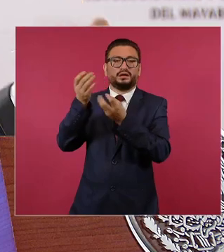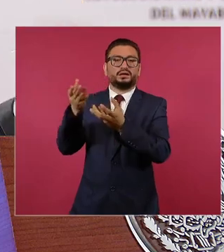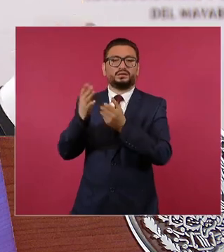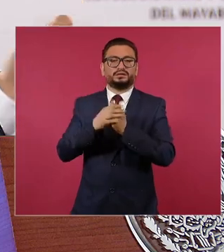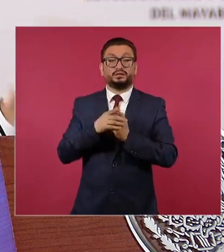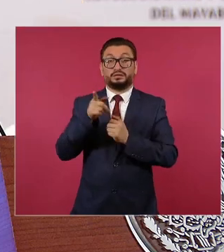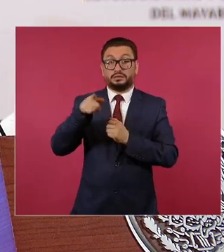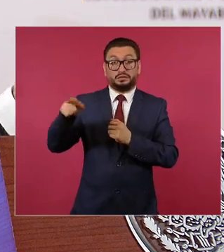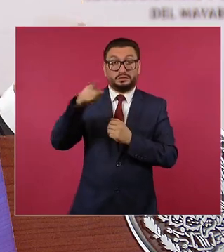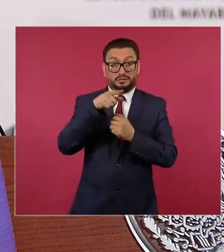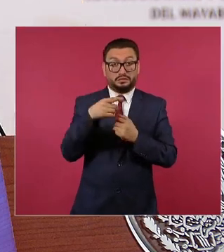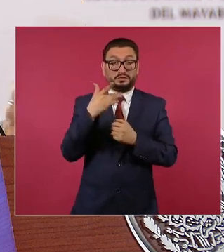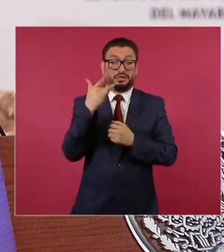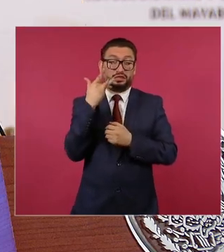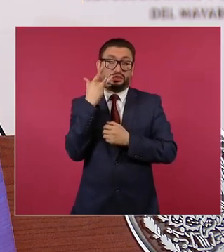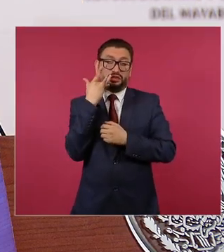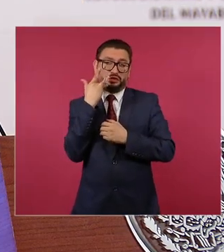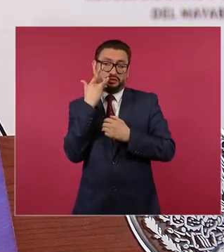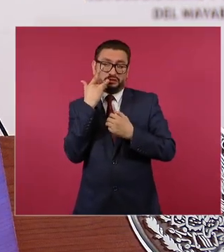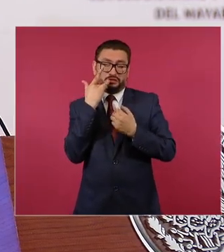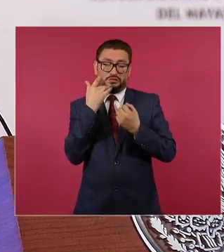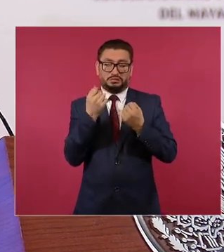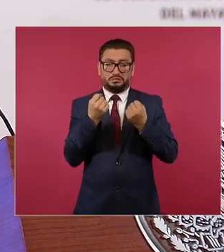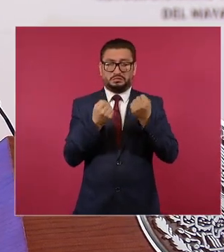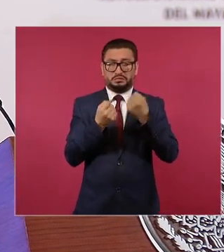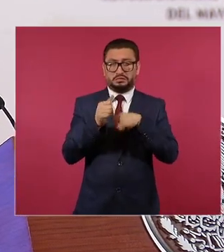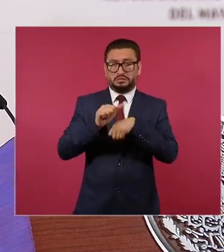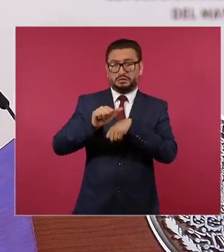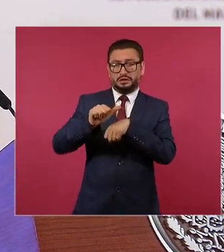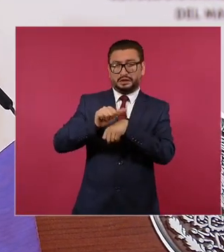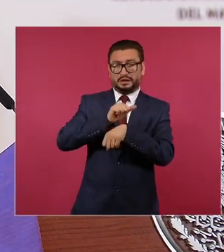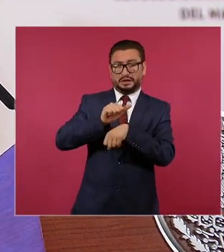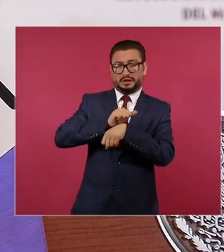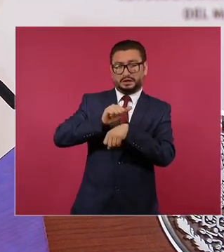Traen carros de lujo,